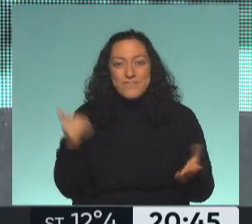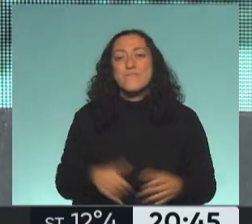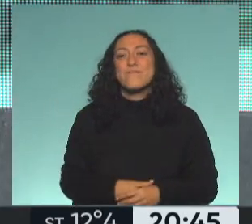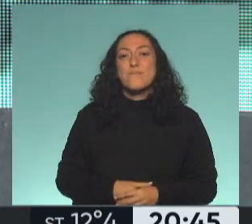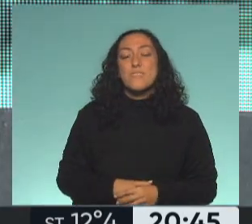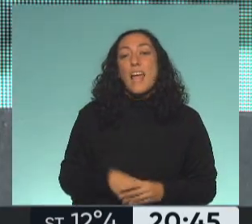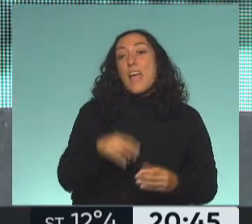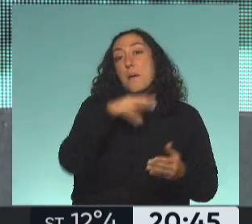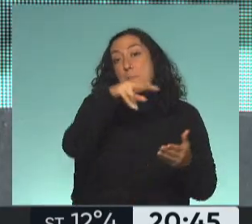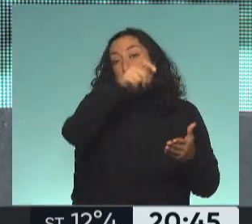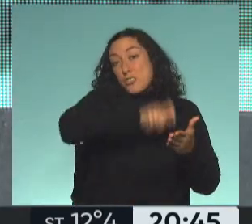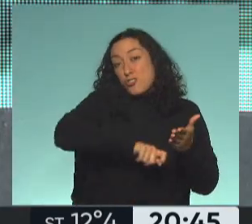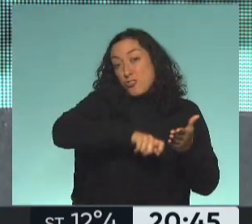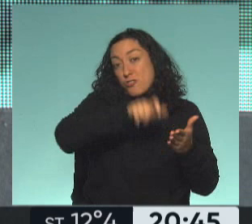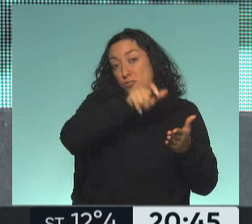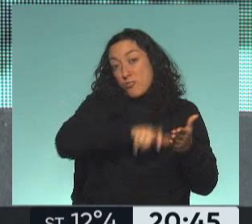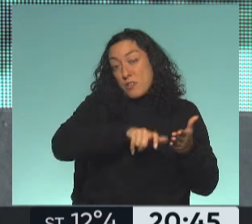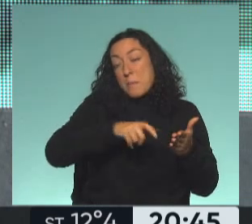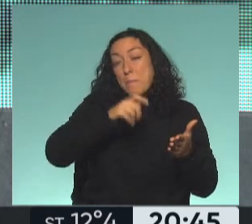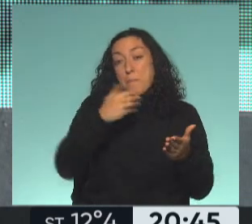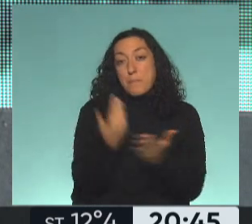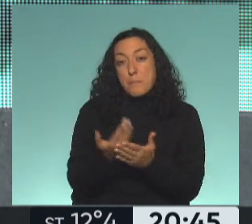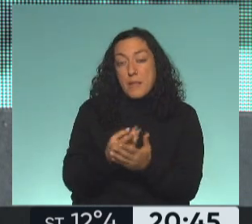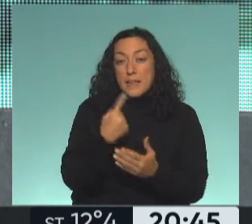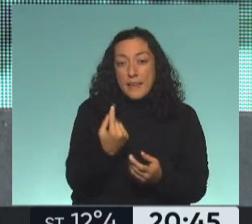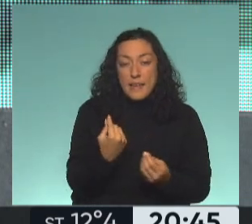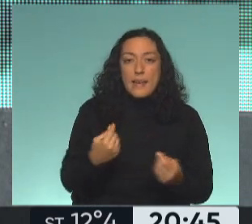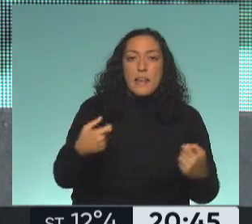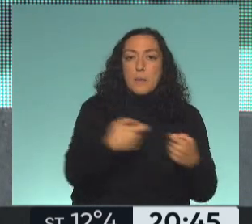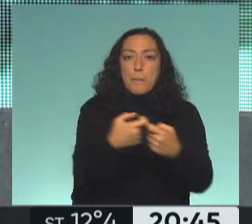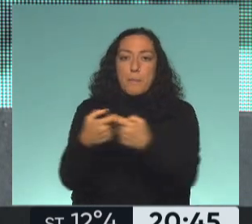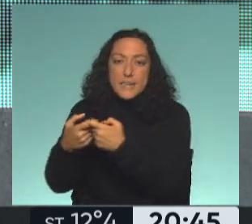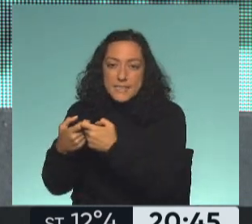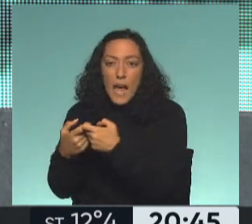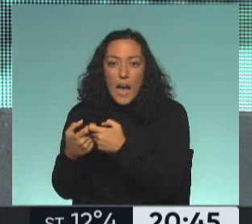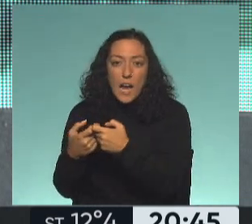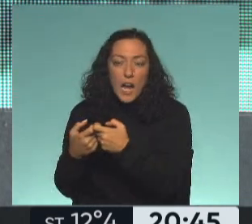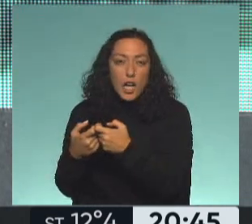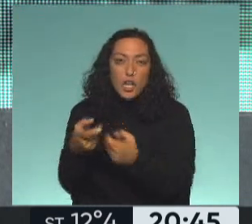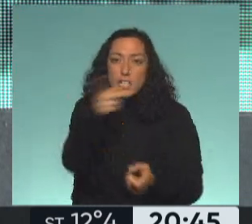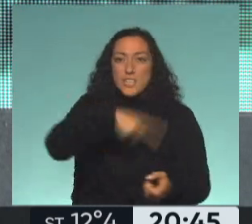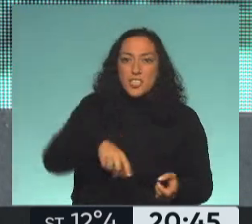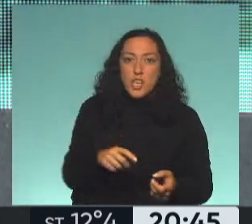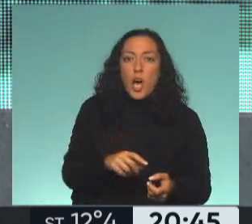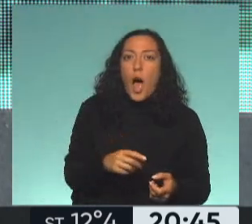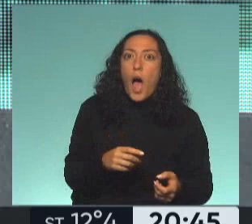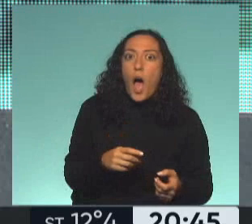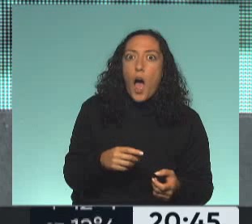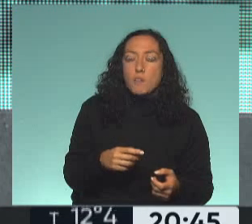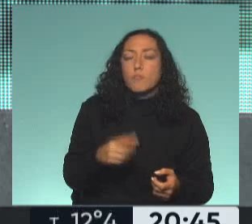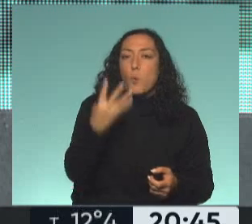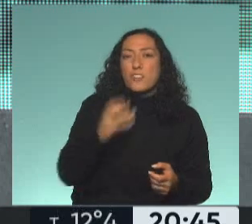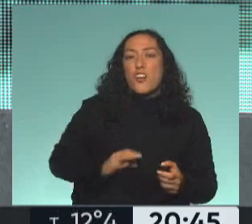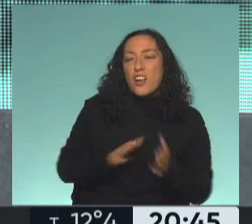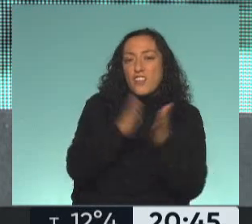que plantea es que el sector empresario se resiste a perder el margen que ganó durante los 4 años